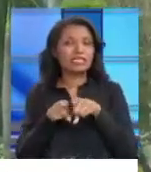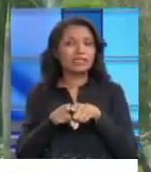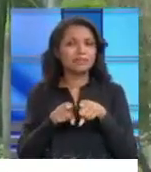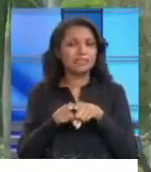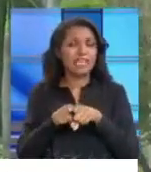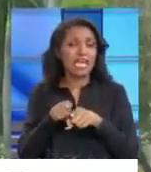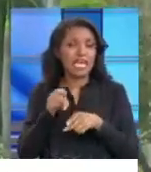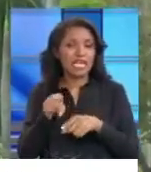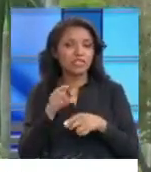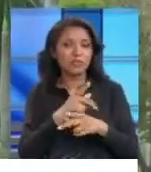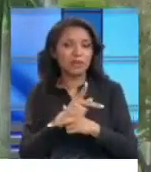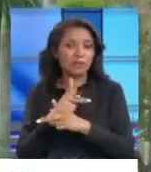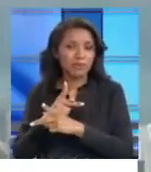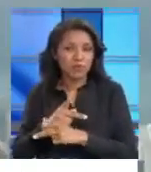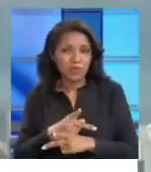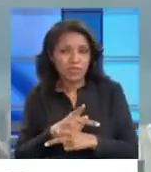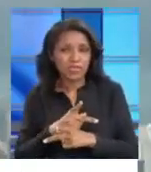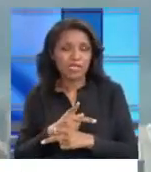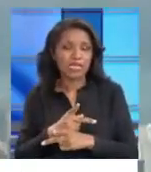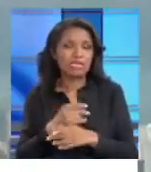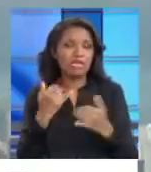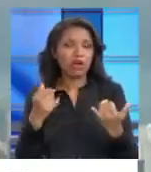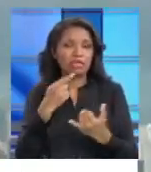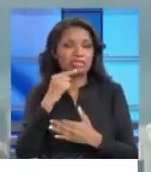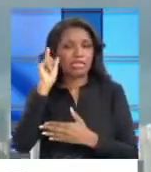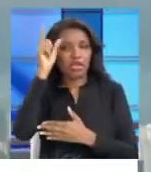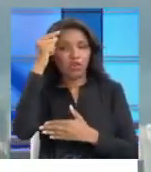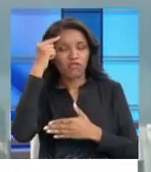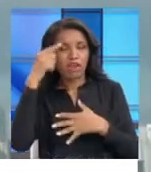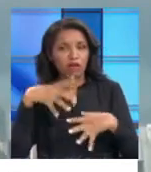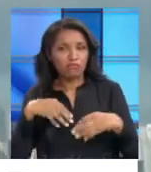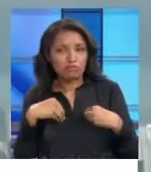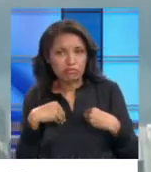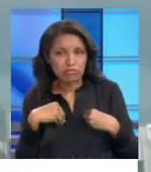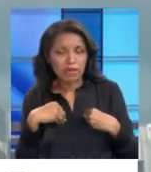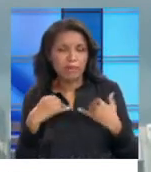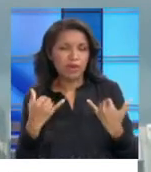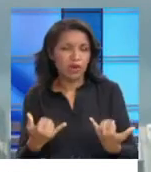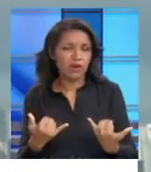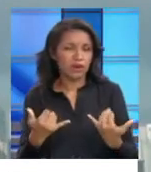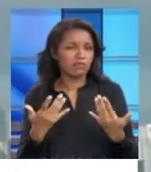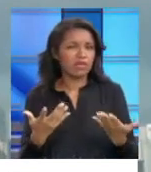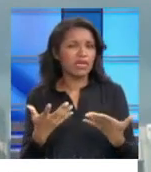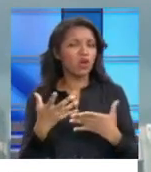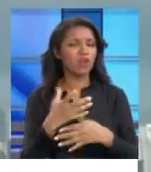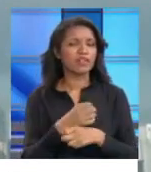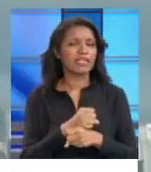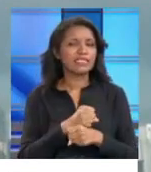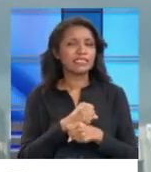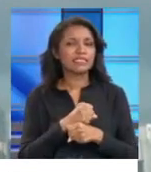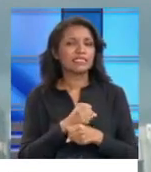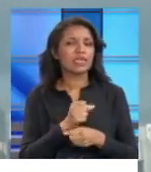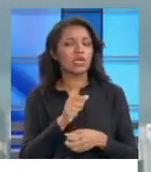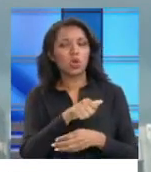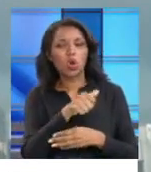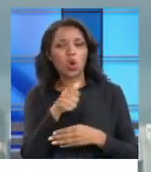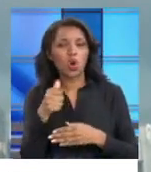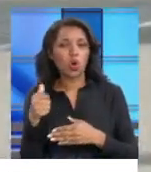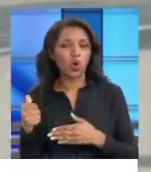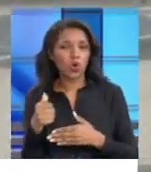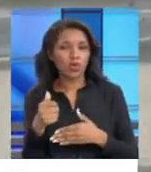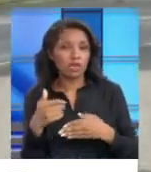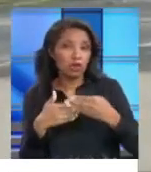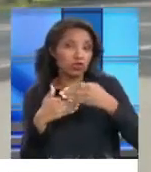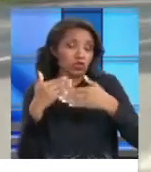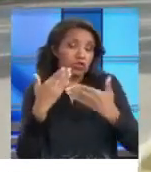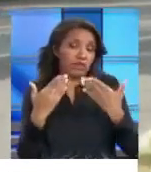de la cinta costera y el rechazo de gran parte de la ciudadanía ante las intenciones de desarrollar un proyecto como un nuevo mercado de mariscos por parte